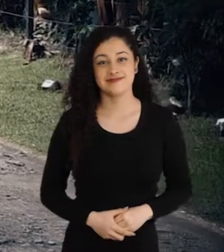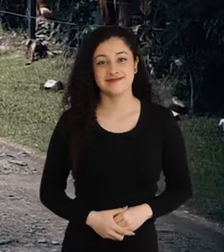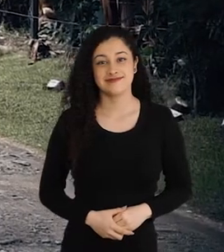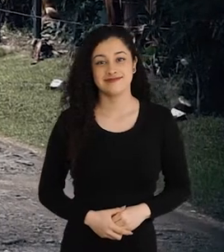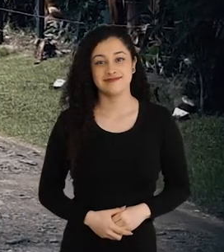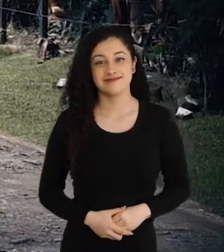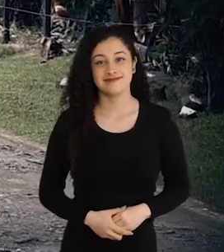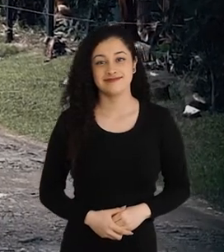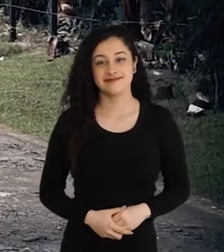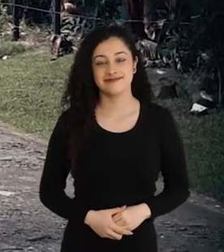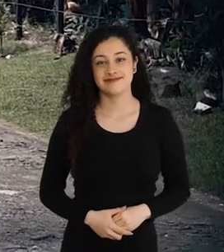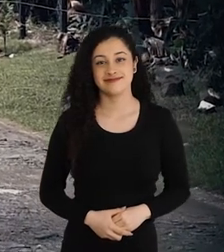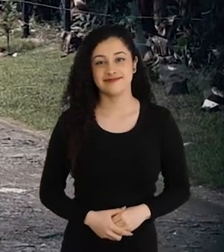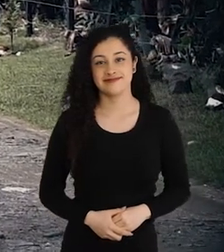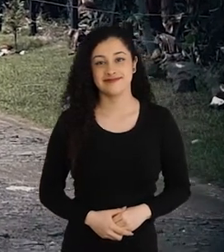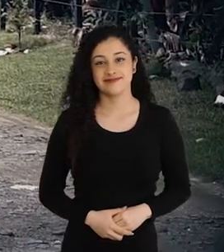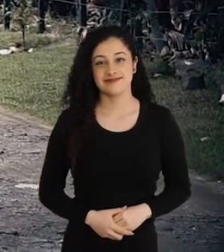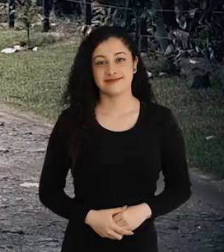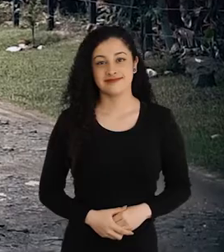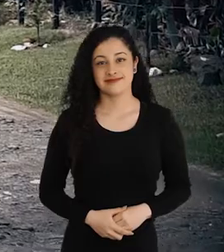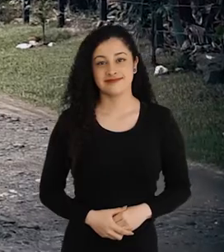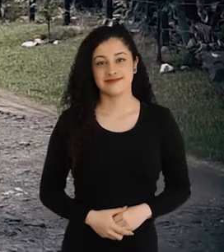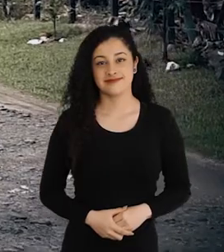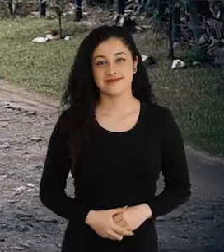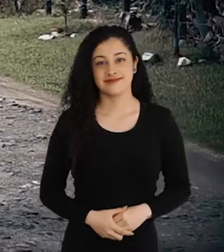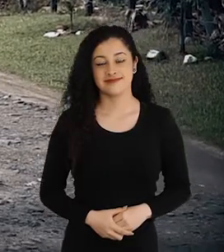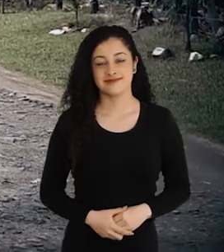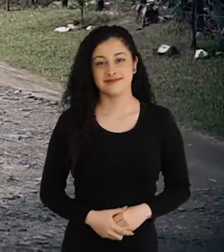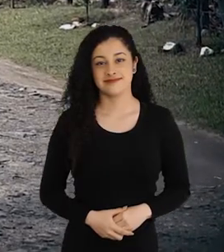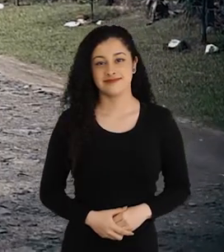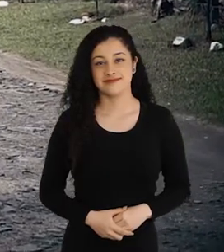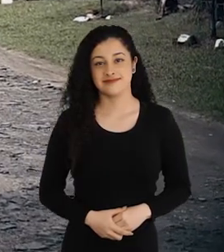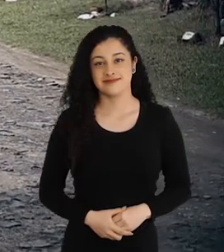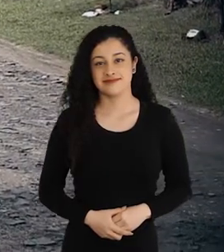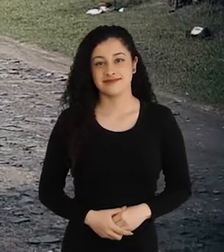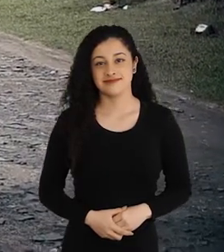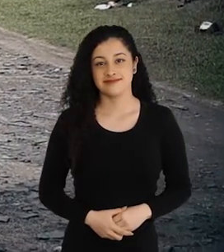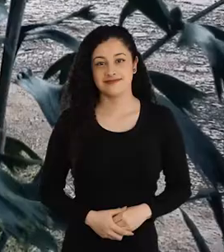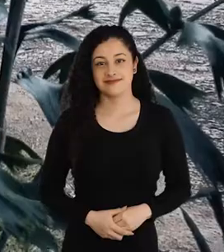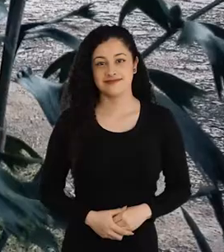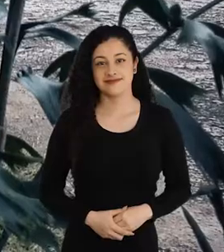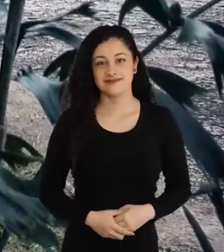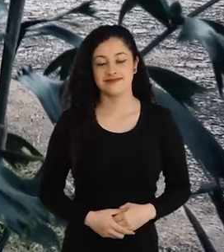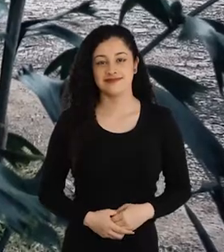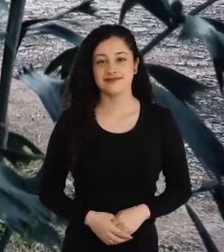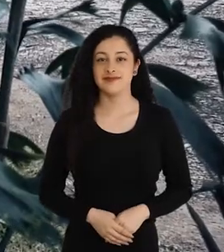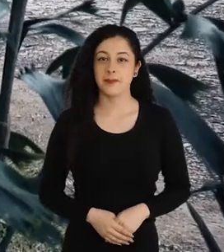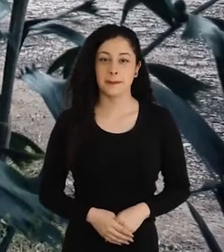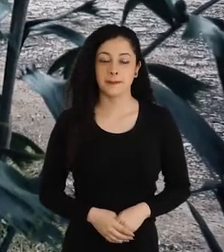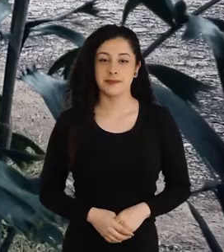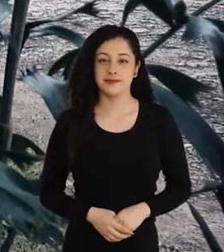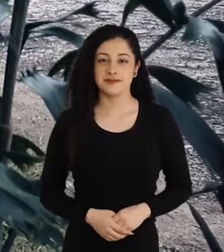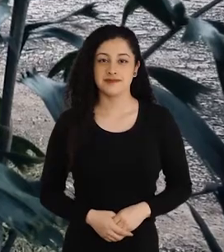inmenso de plátano. En la realidad y a color, Juan B. camina por un sendero rural. Viste pantalones negros y camiseta mostaza. Guiándose con